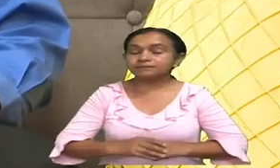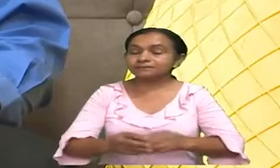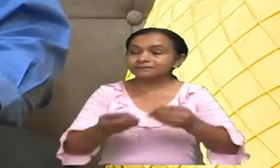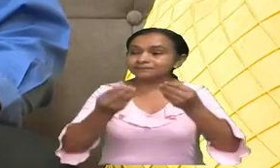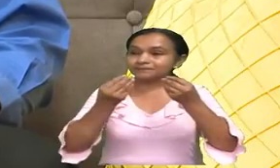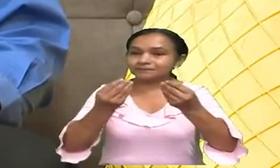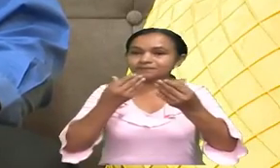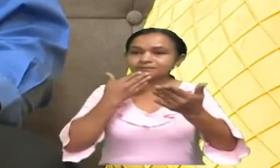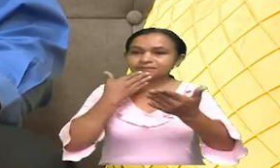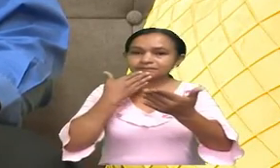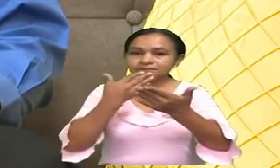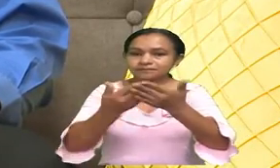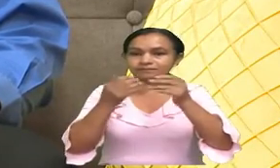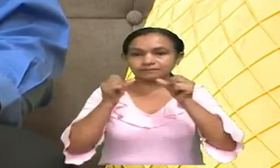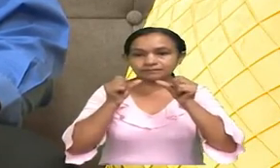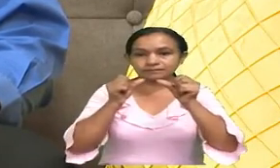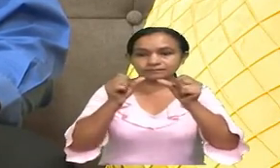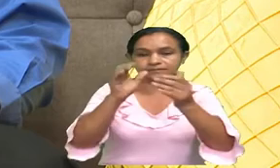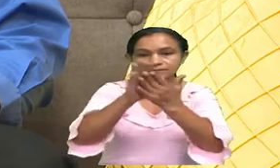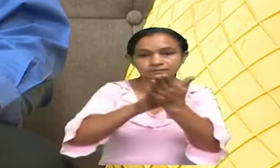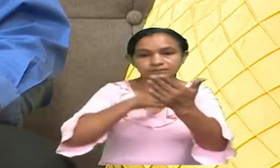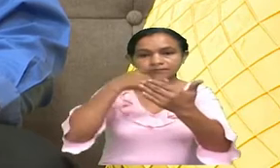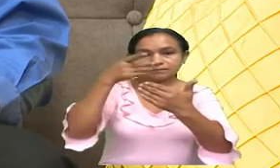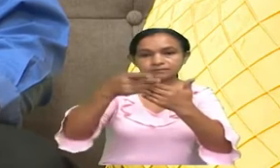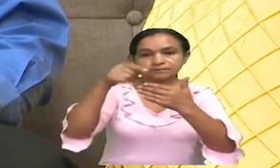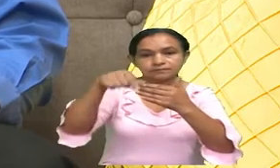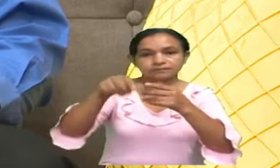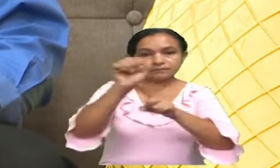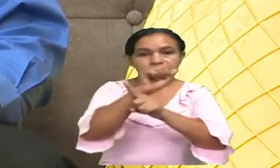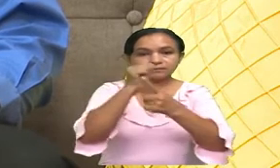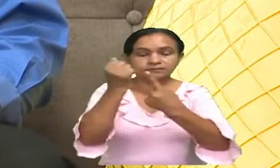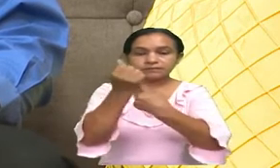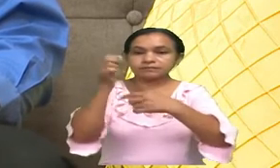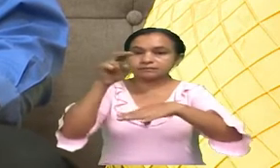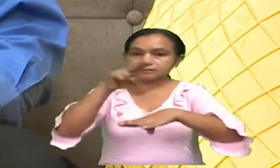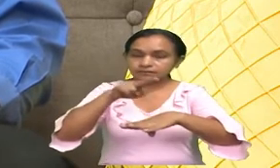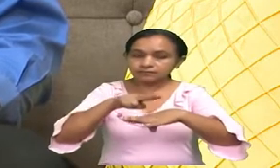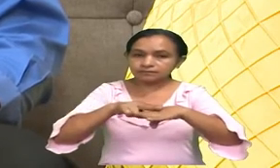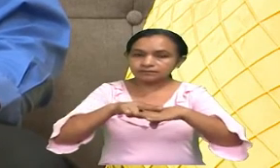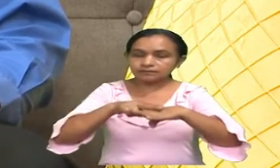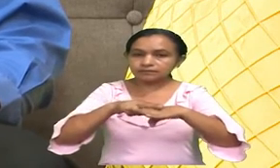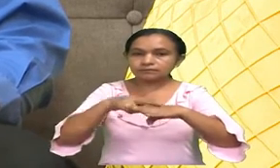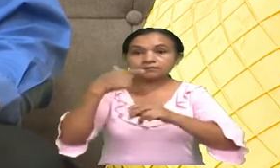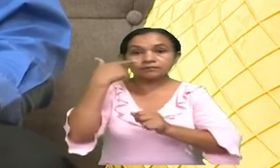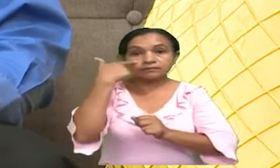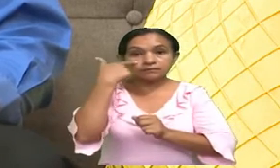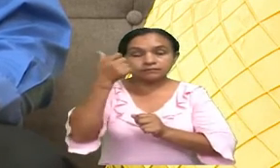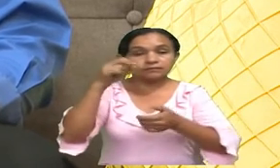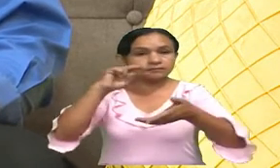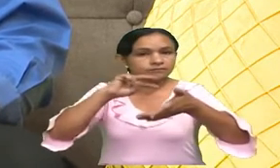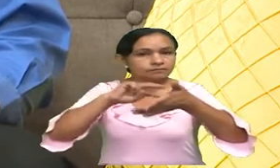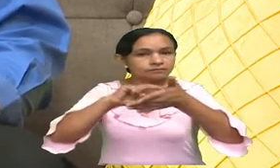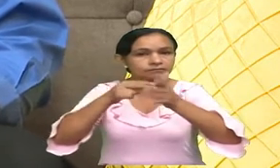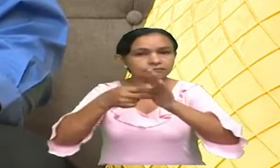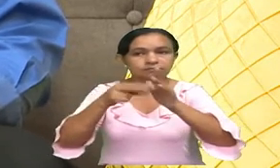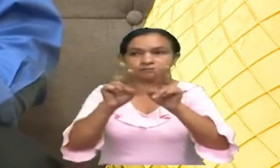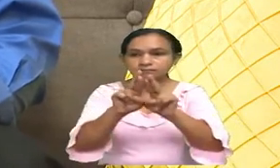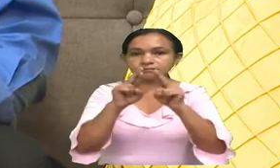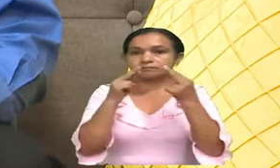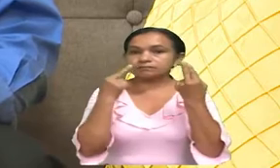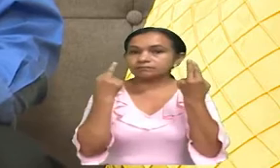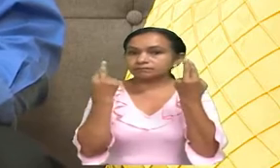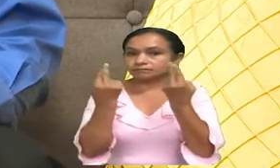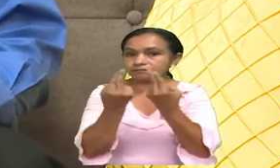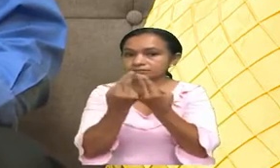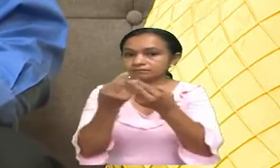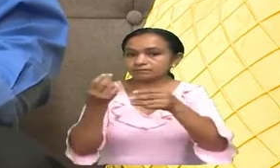Muchísimas gracias por continuar en sintonía de su programa desde el Parlamento, una oportunidad para conocer lo que significó la reunión, la sesión ordinaria